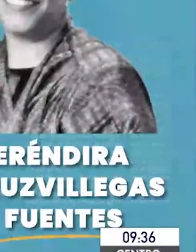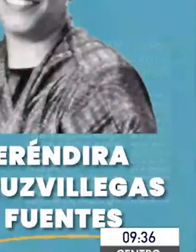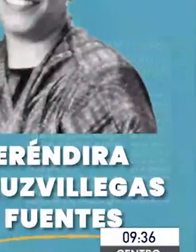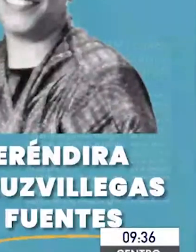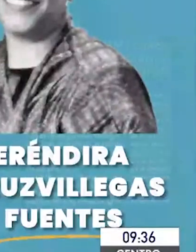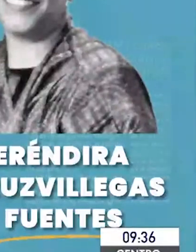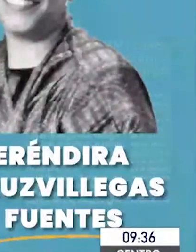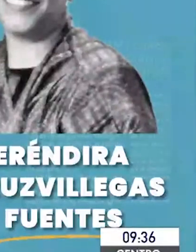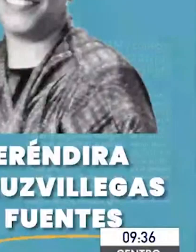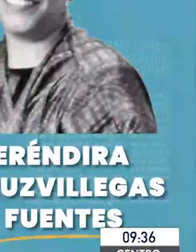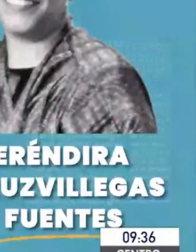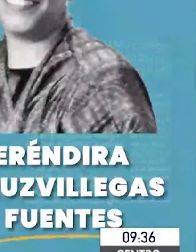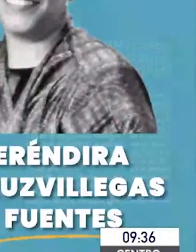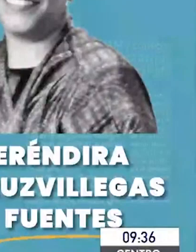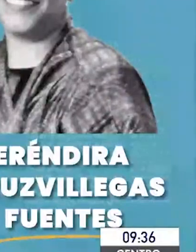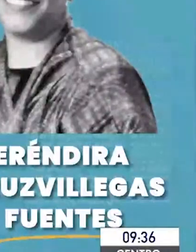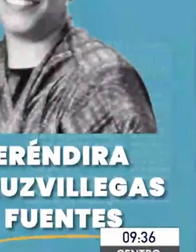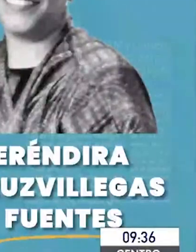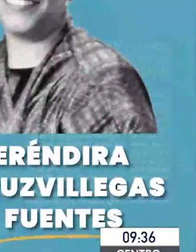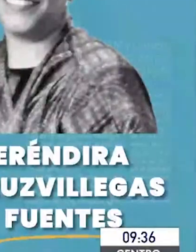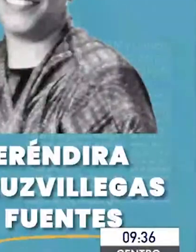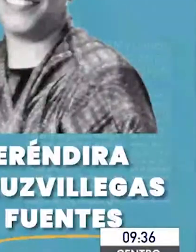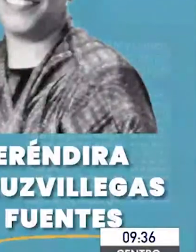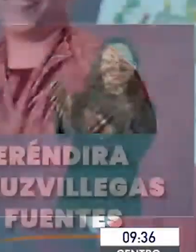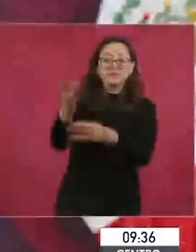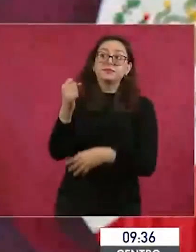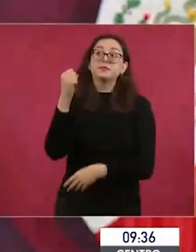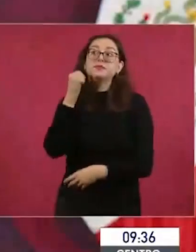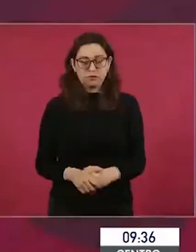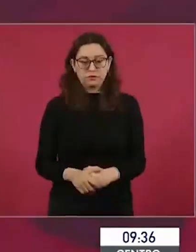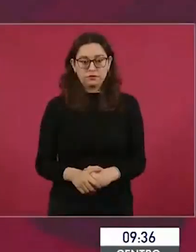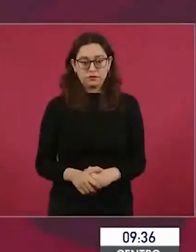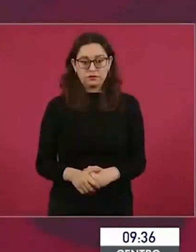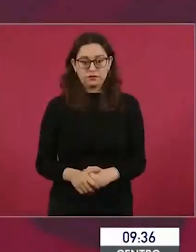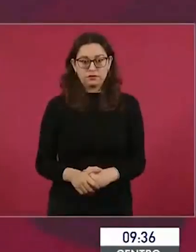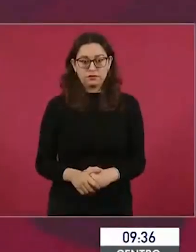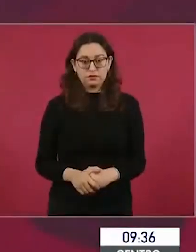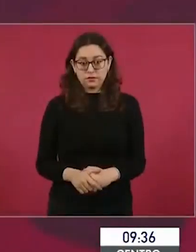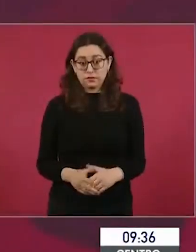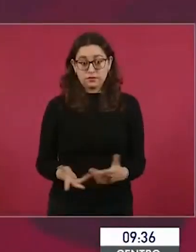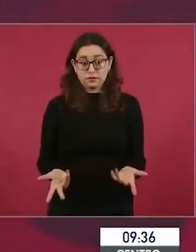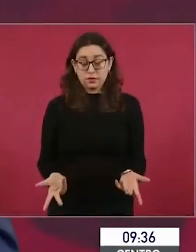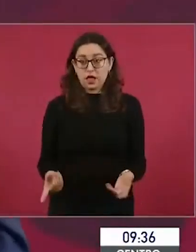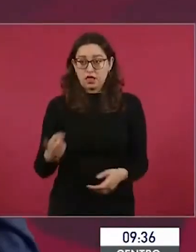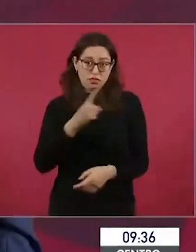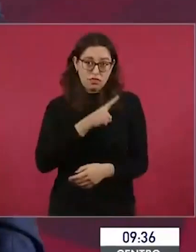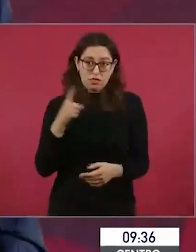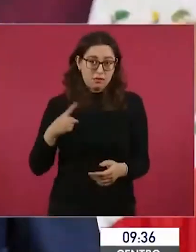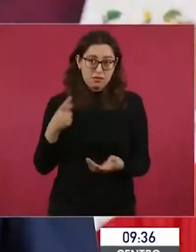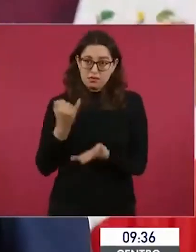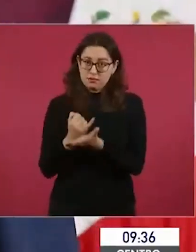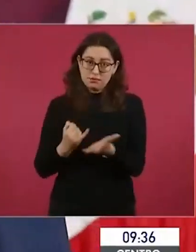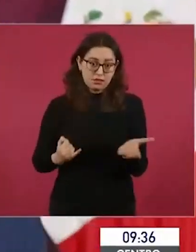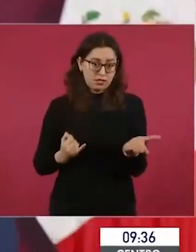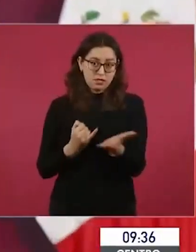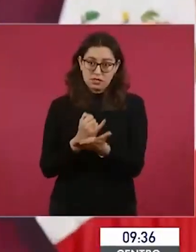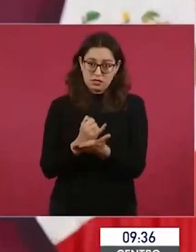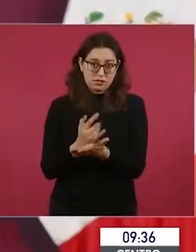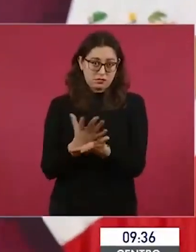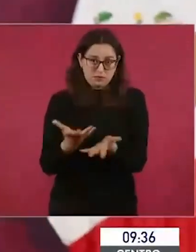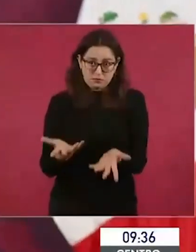ver qué resuelven en el senado y de 11